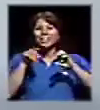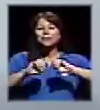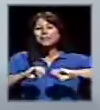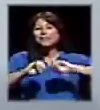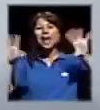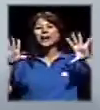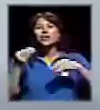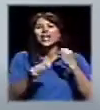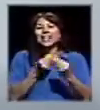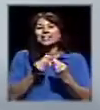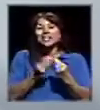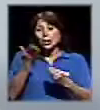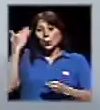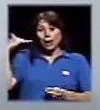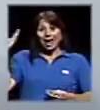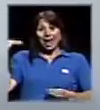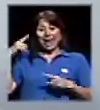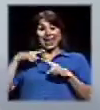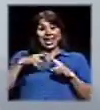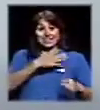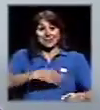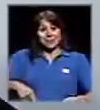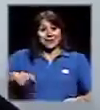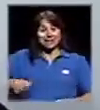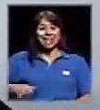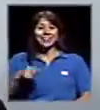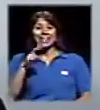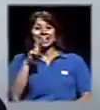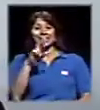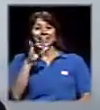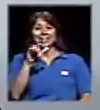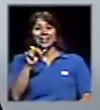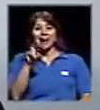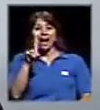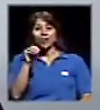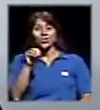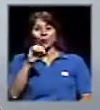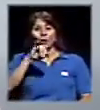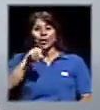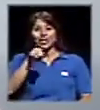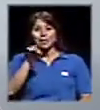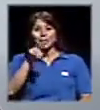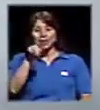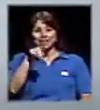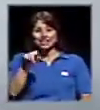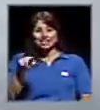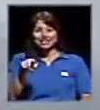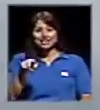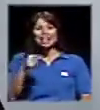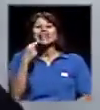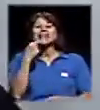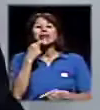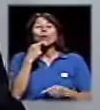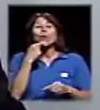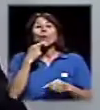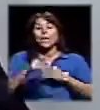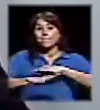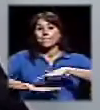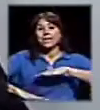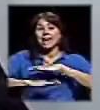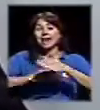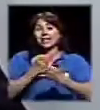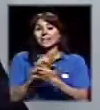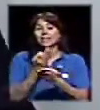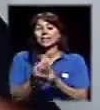lo que don Ricardo Jiménez llamó el pilar de las finanzas públicas de este país. Decía que el mejor ministro de Hacienda era una